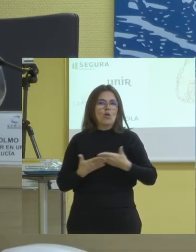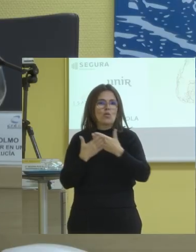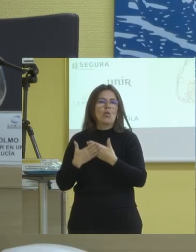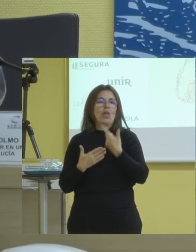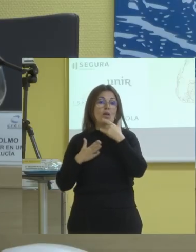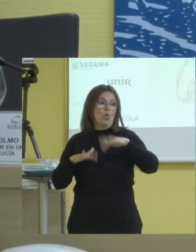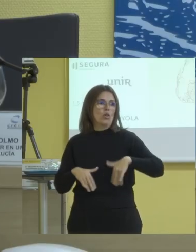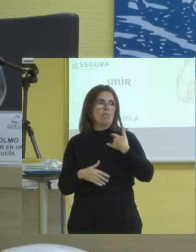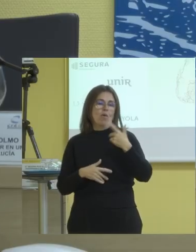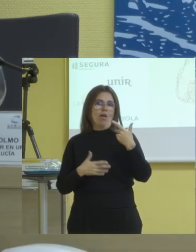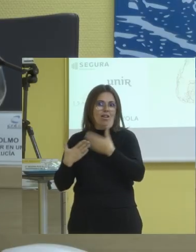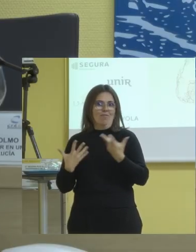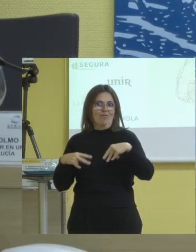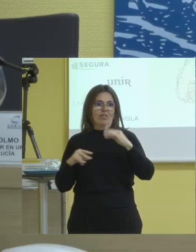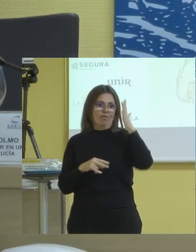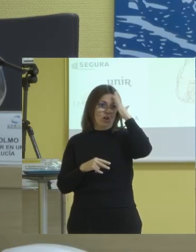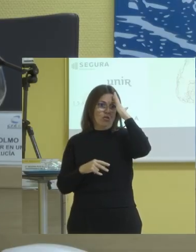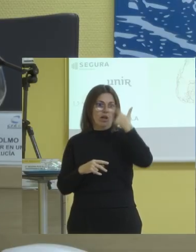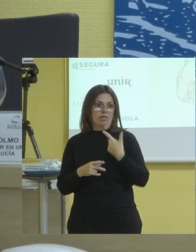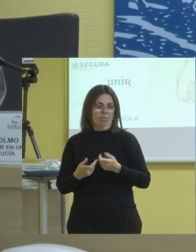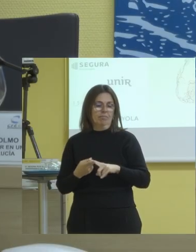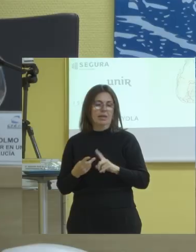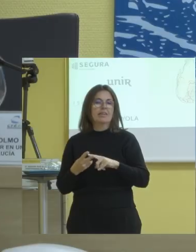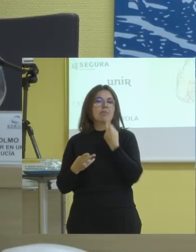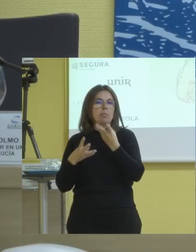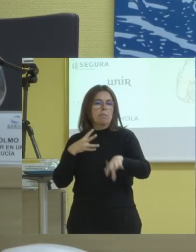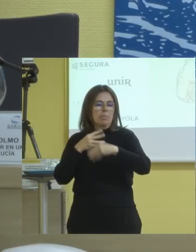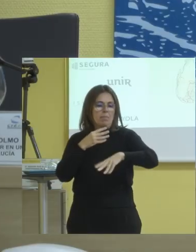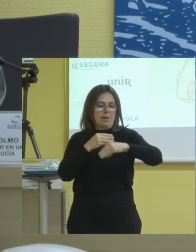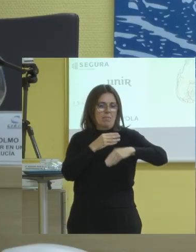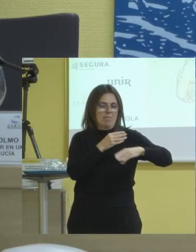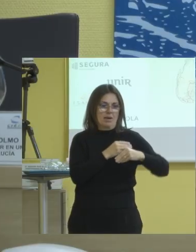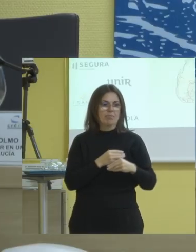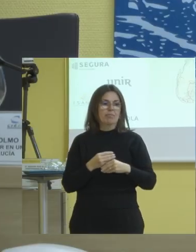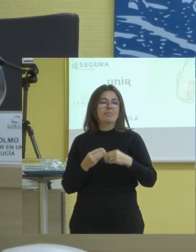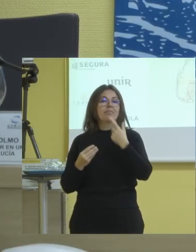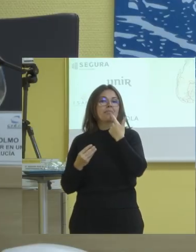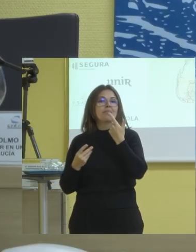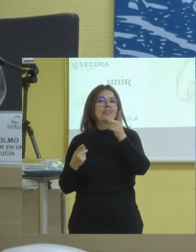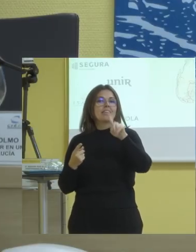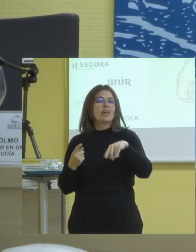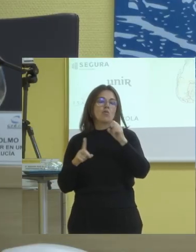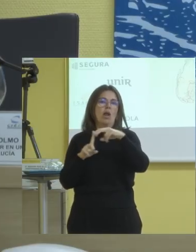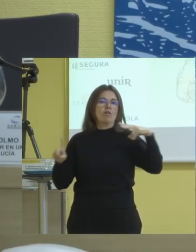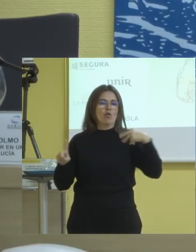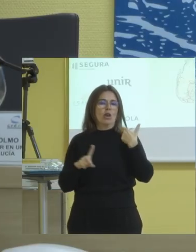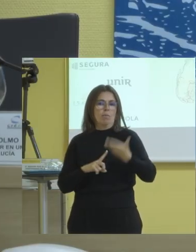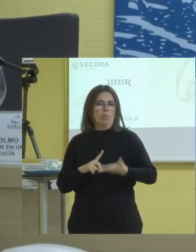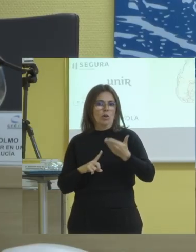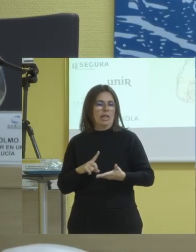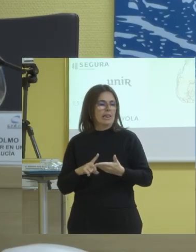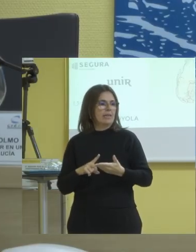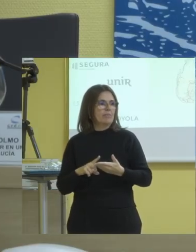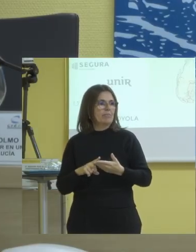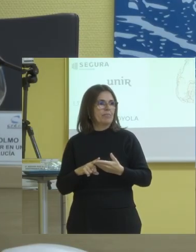acabaste filosofía, ¿no? Sí, recientemente. Eso, o sea, añade más cosas, bueno, pues que también es una visión importante para lo que